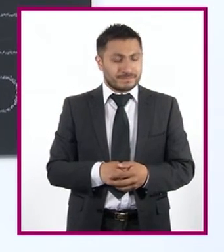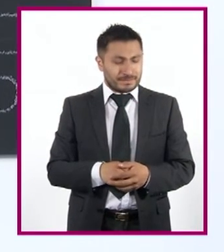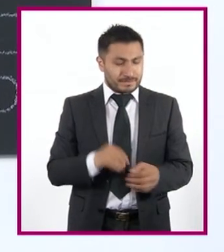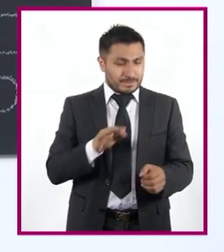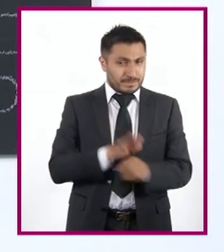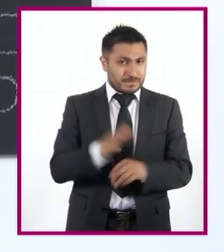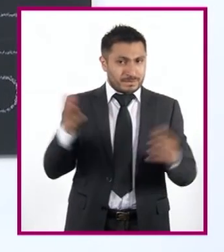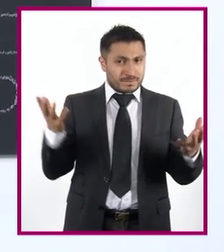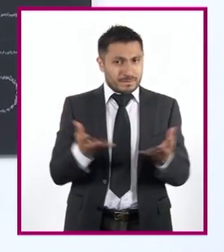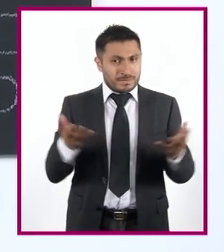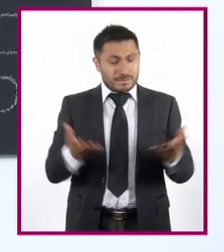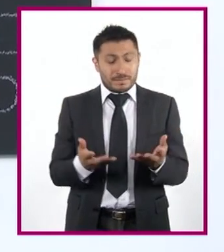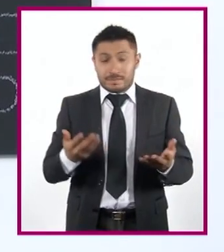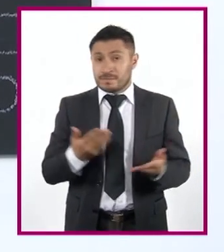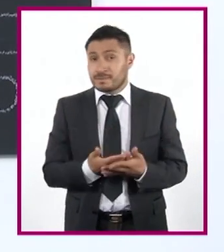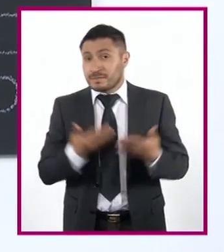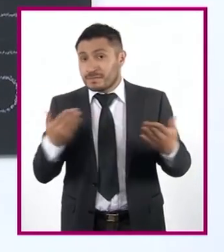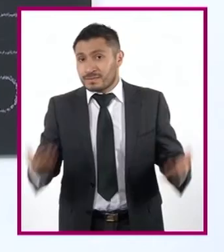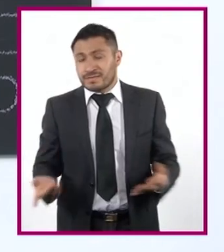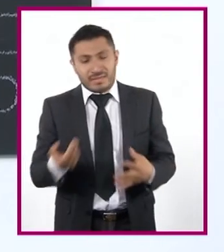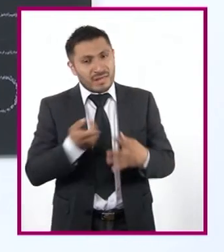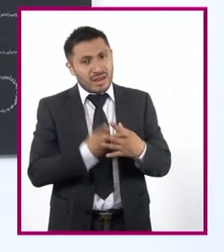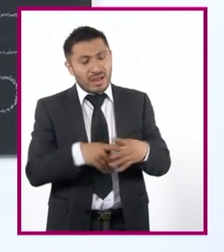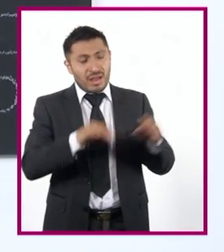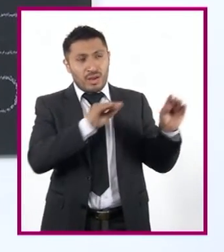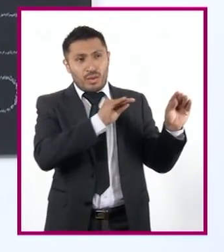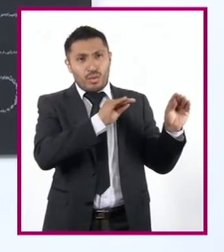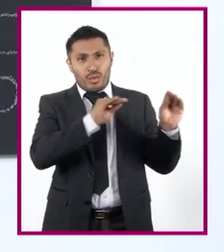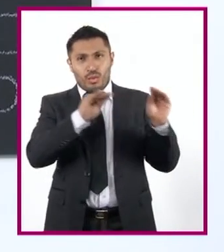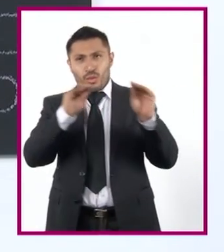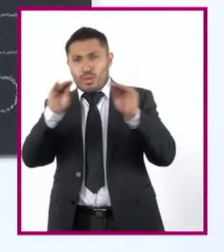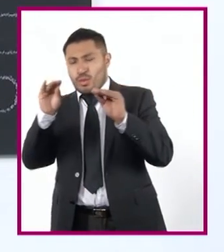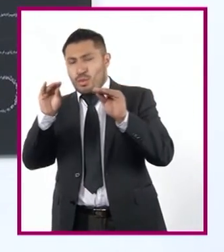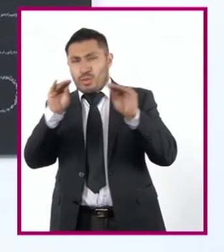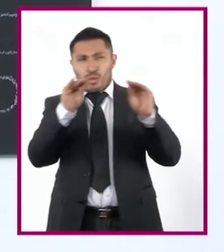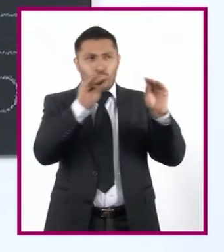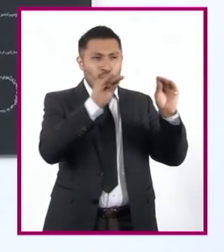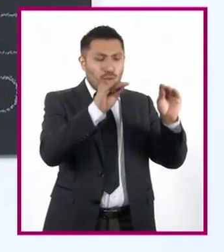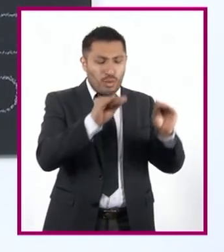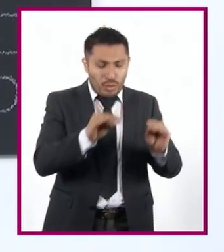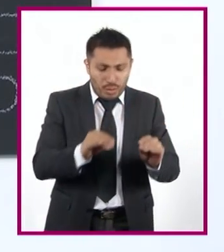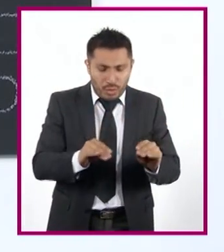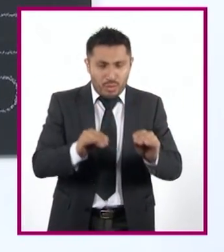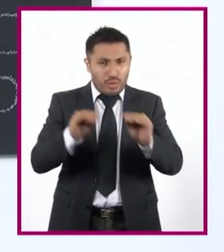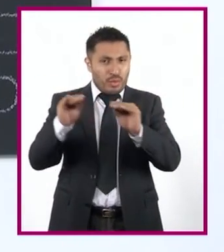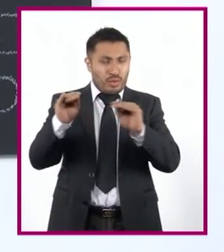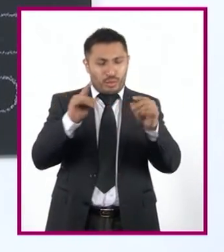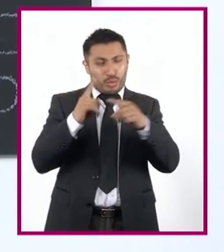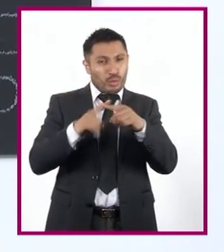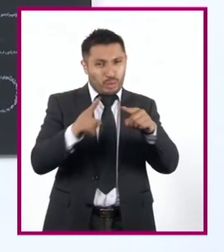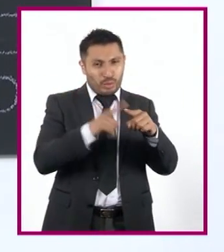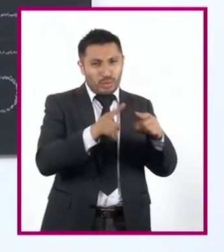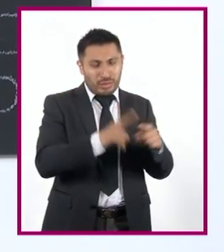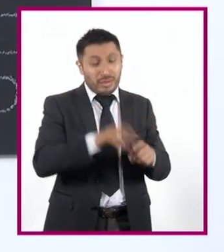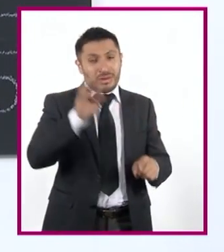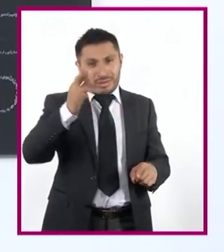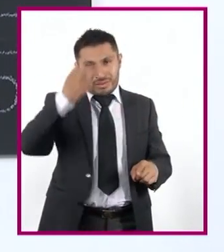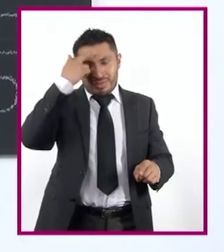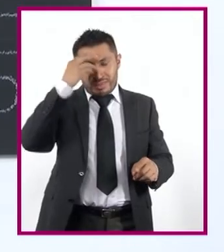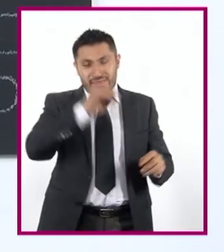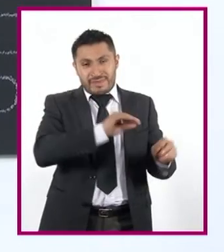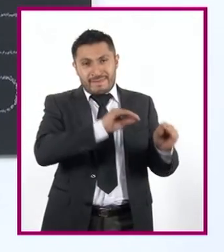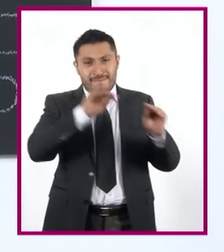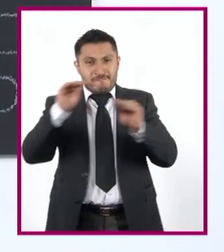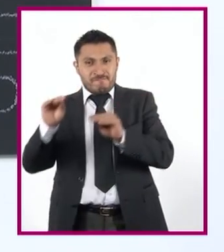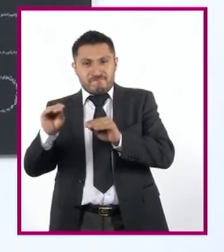Lo que haremos ahora es comenzar a trasladar la figura en diferentes direcciones. Recuerden que para